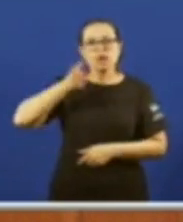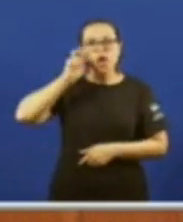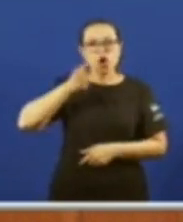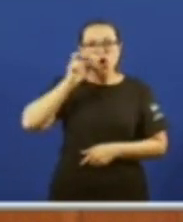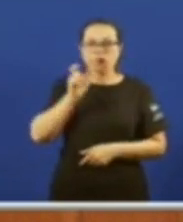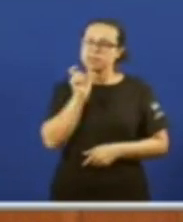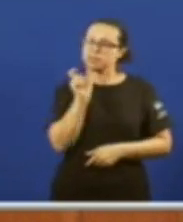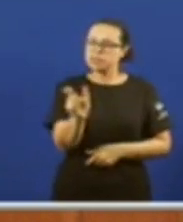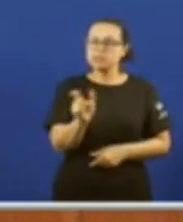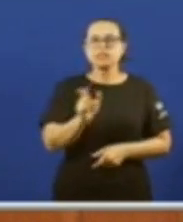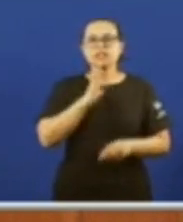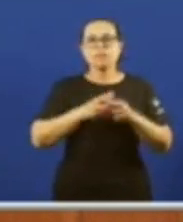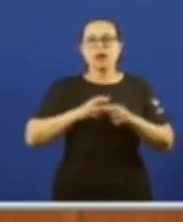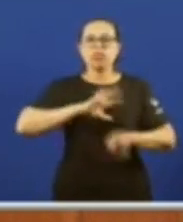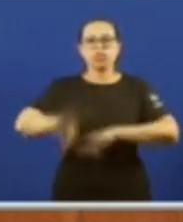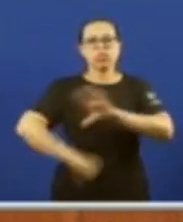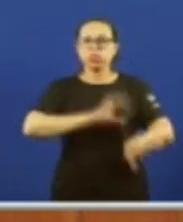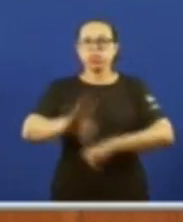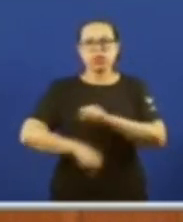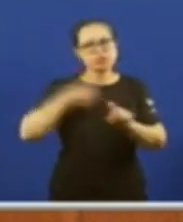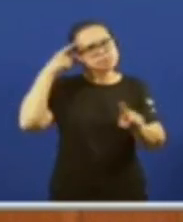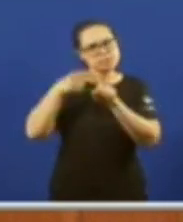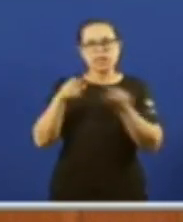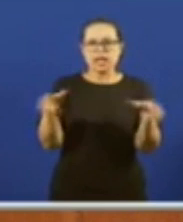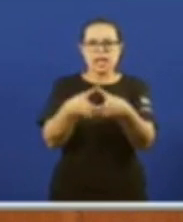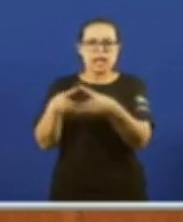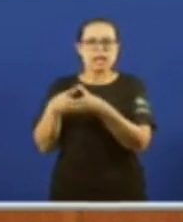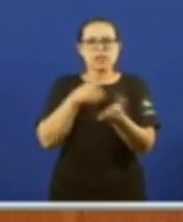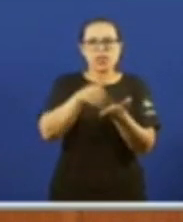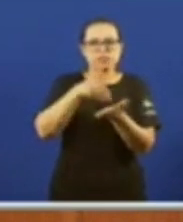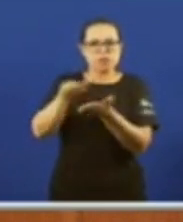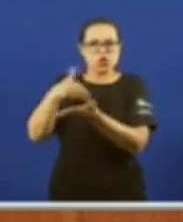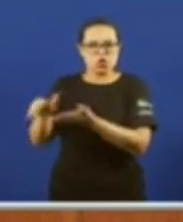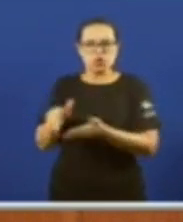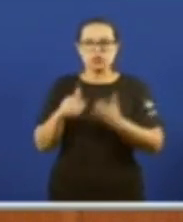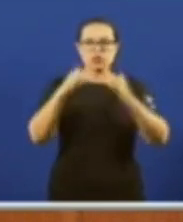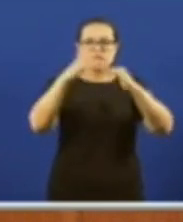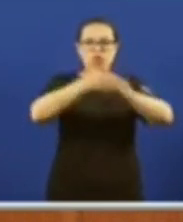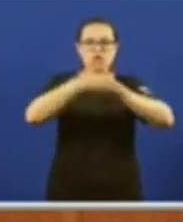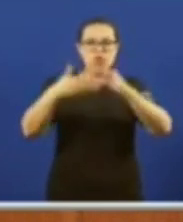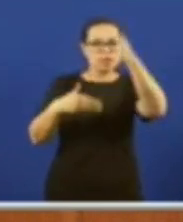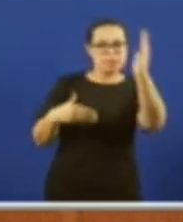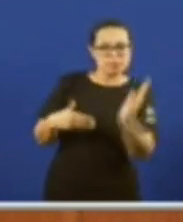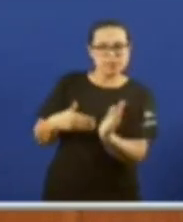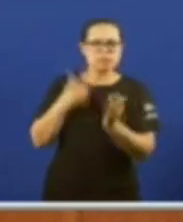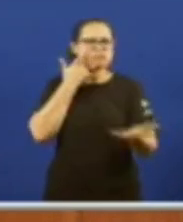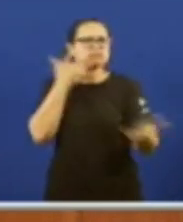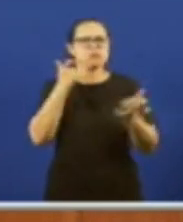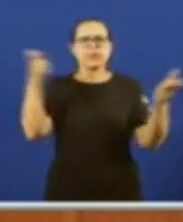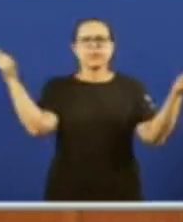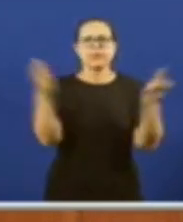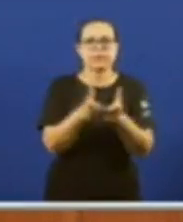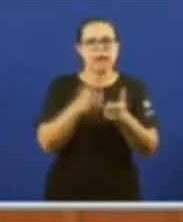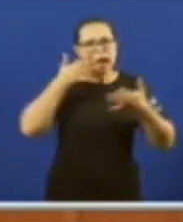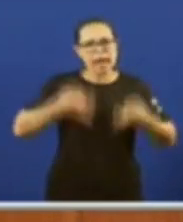adjetivo desmantelamiento para calificar los despidos en el sector y aseguró: en la zona atlántica el riesgo bajó de forma evidente. Isto é